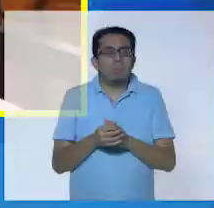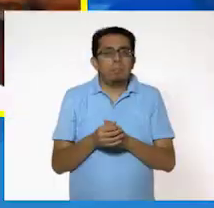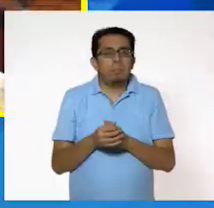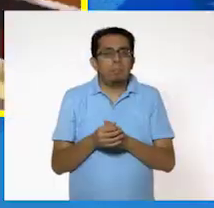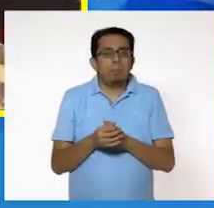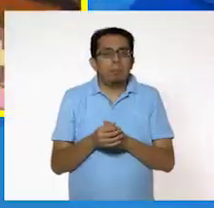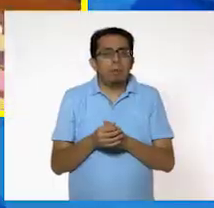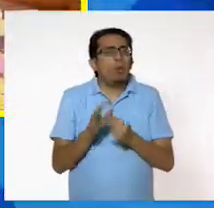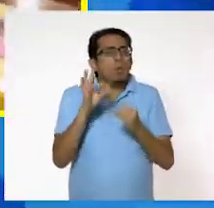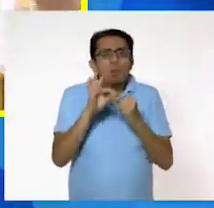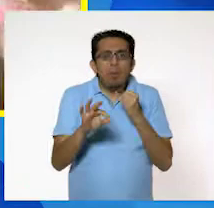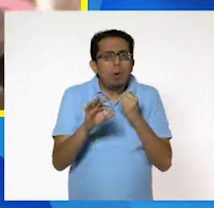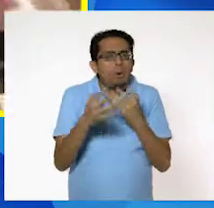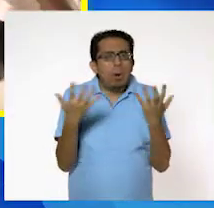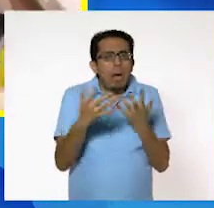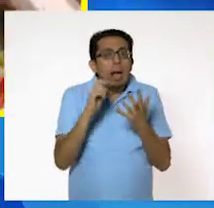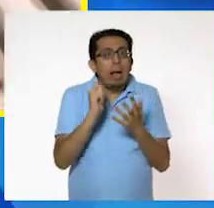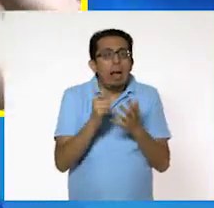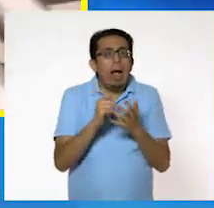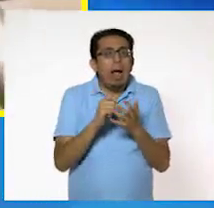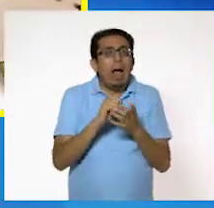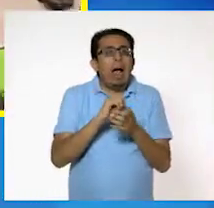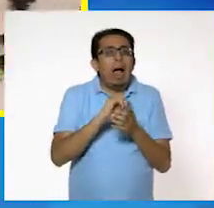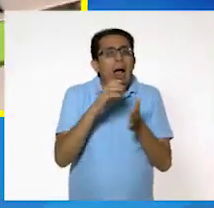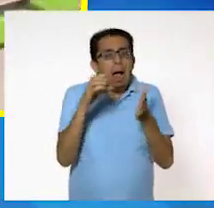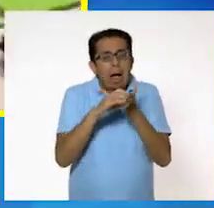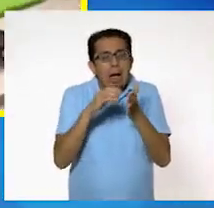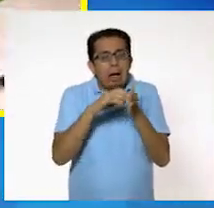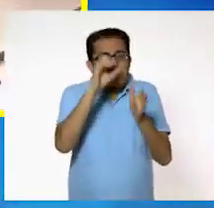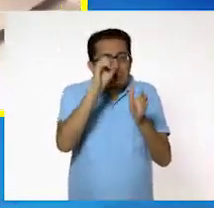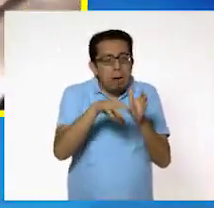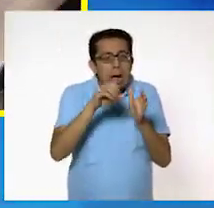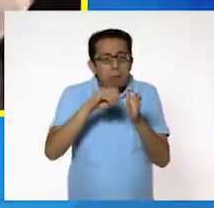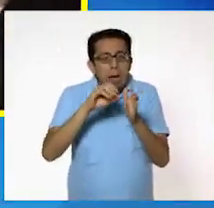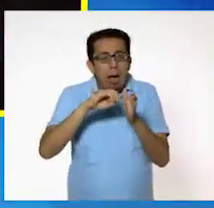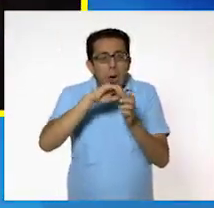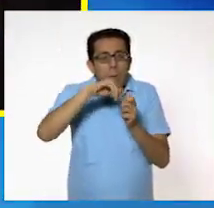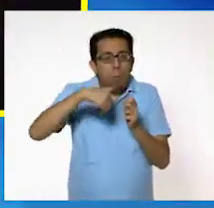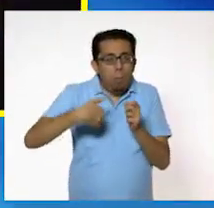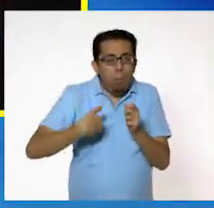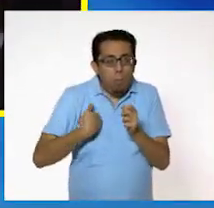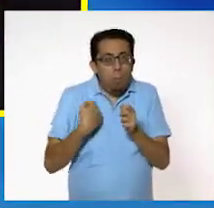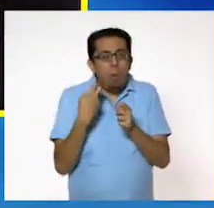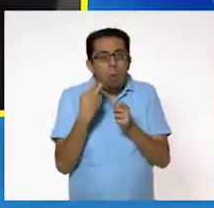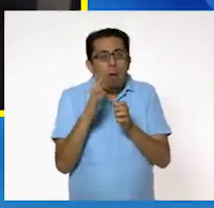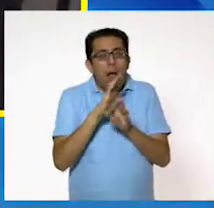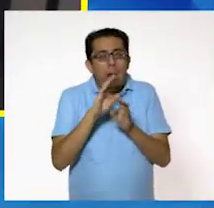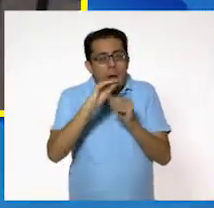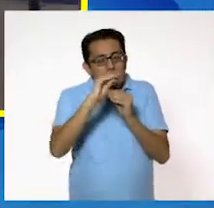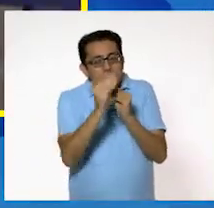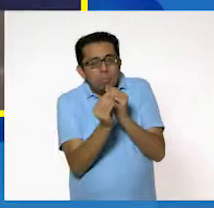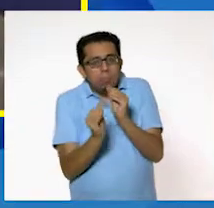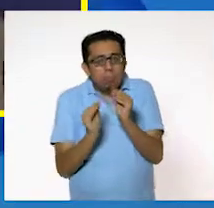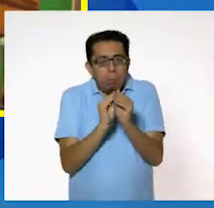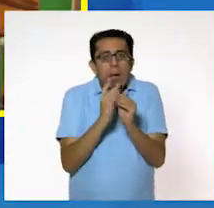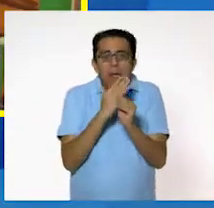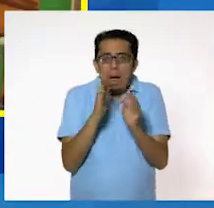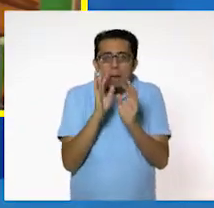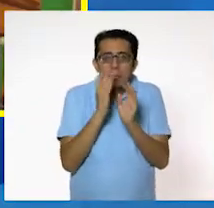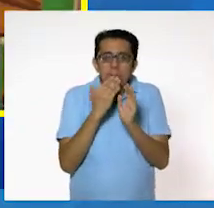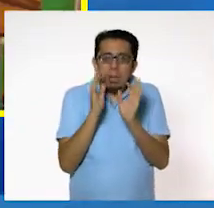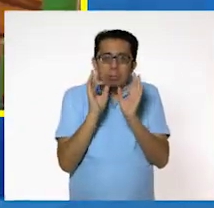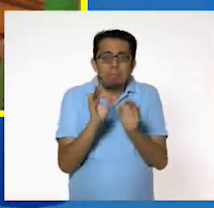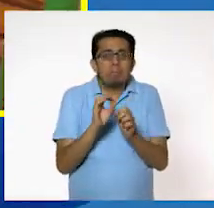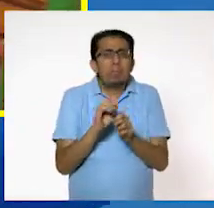Proceso es el empaque. Sí, claro, el empaque, ahí ya se, básicamente se le da la presentación final al producto. Juan, ¿y todas